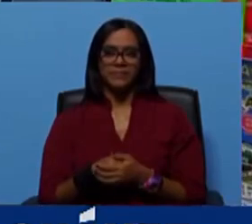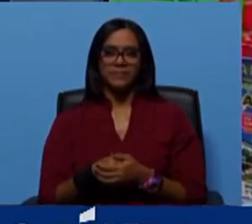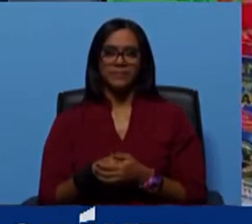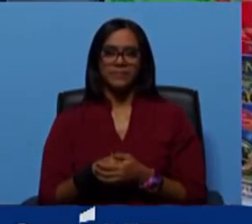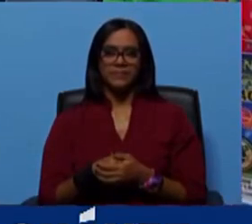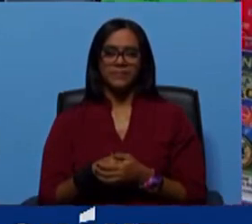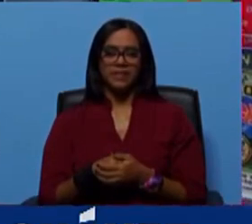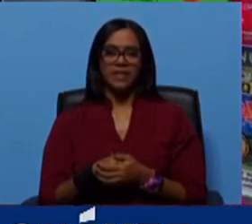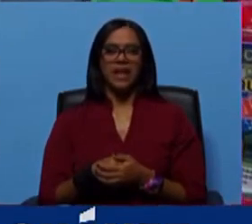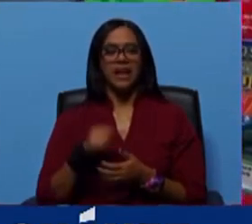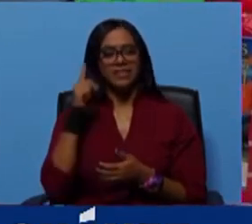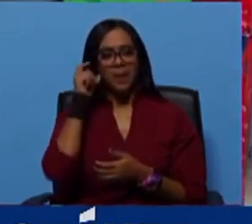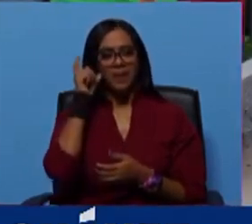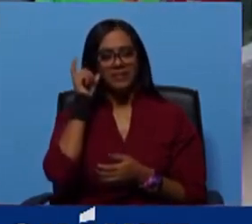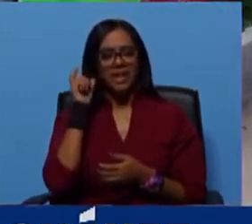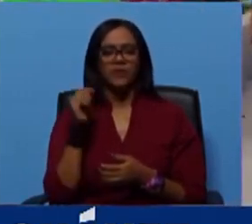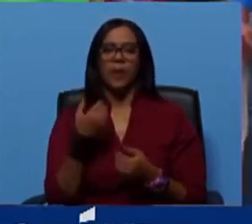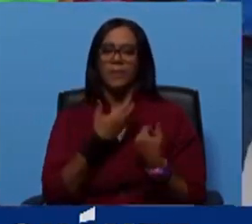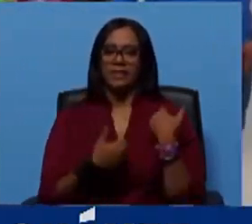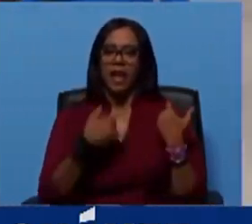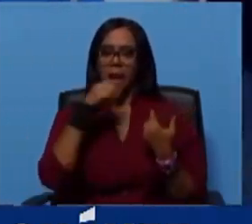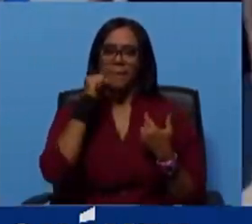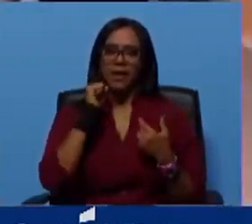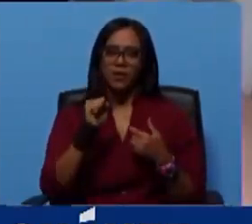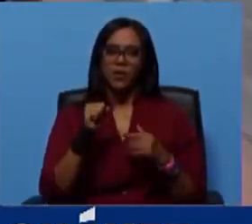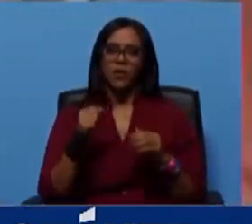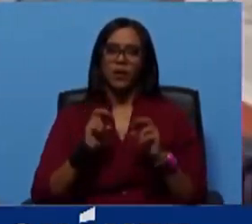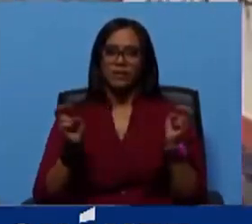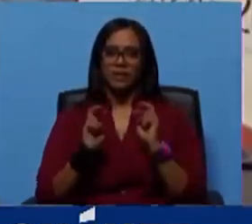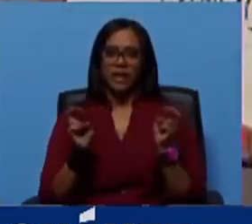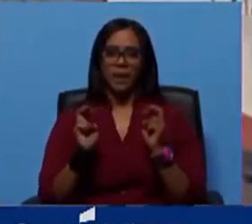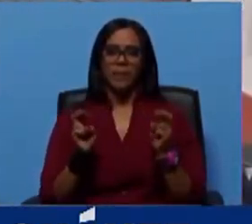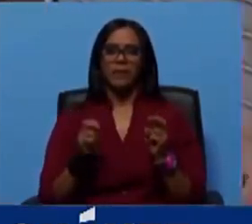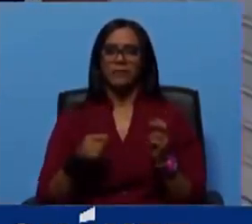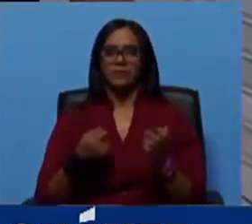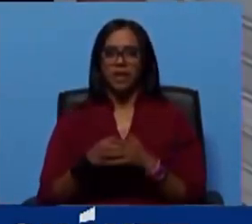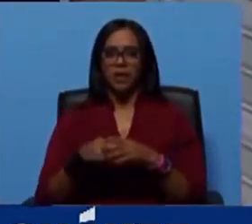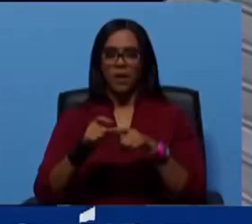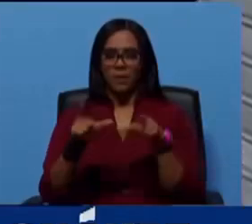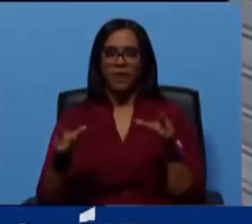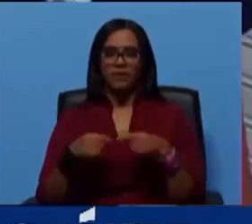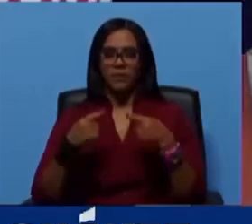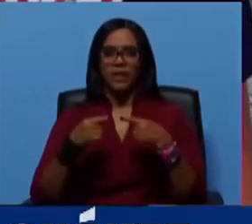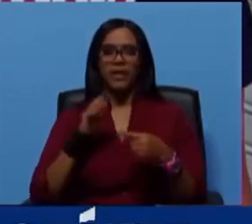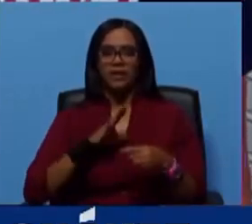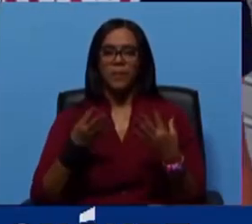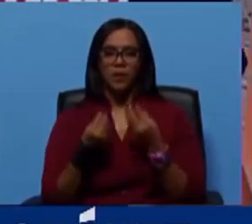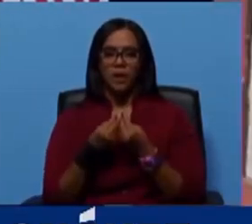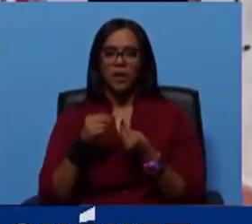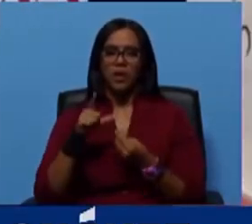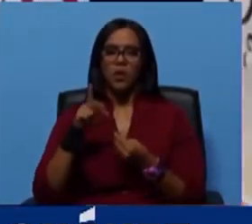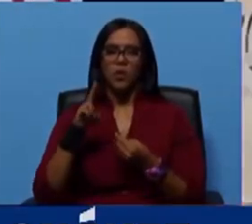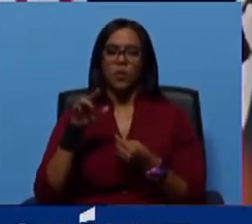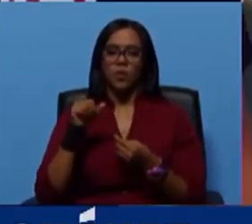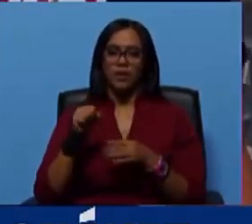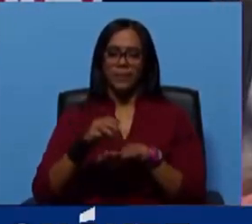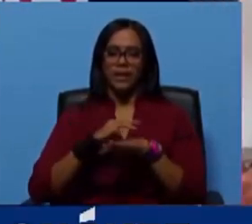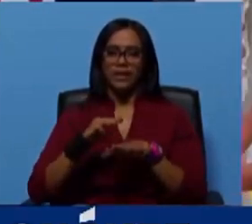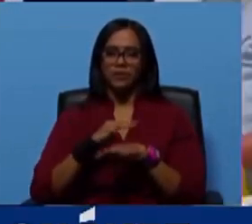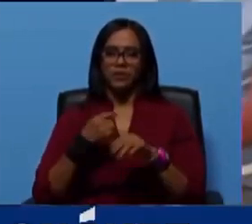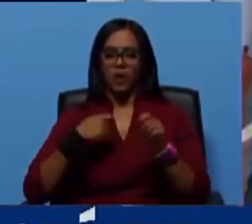Bueno, y ahí lo estábamos escuchando al presidente Nicolás Maduro con este tema de las bodegas populares. Le recordamos que estamos en compañía de Luis Villegas, ministro de Comercio.